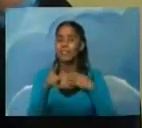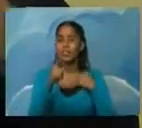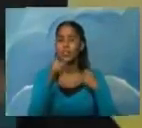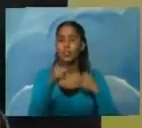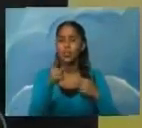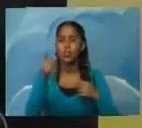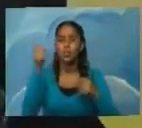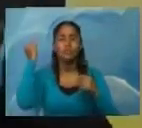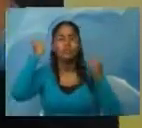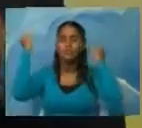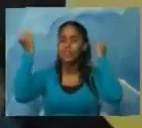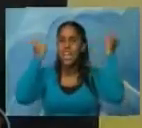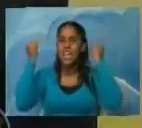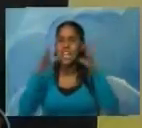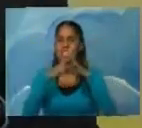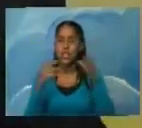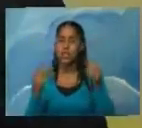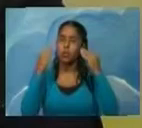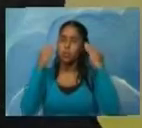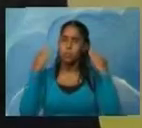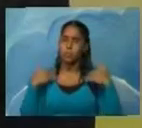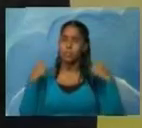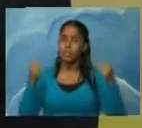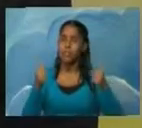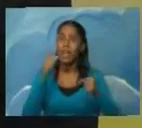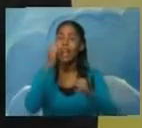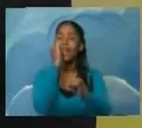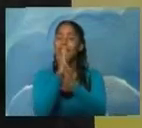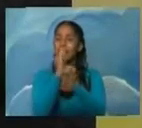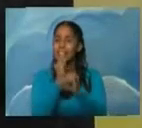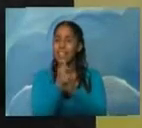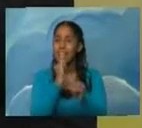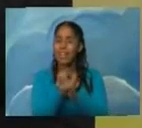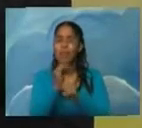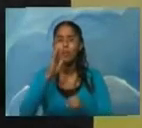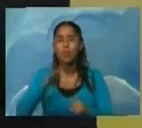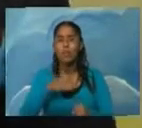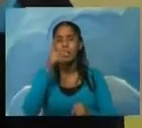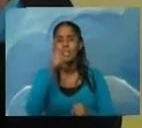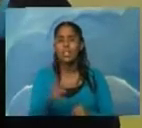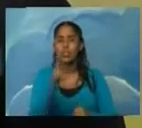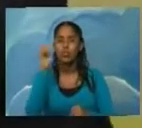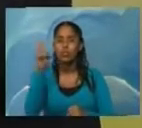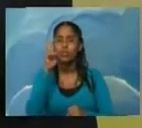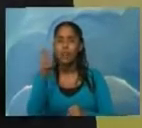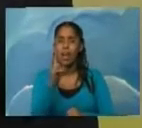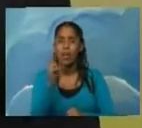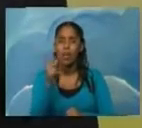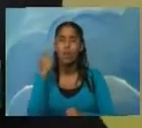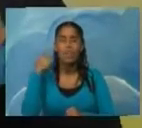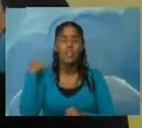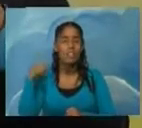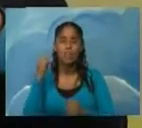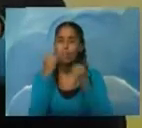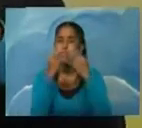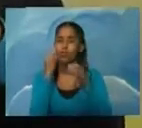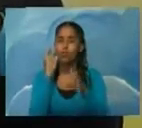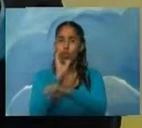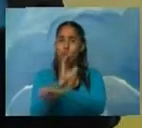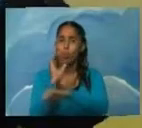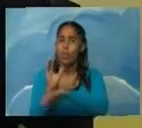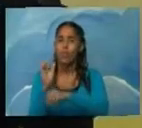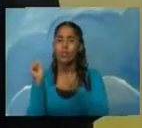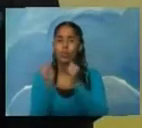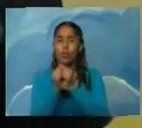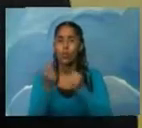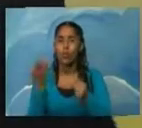tu intelecto, tu moral. El internet puede ser usado, y hay que tener mucho cuidado con